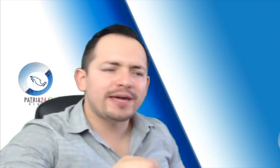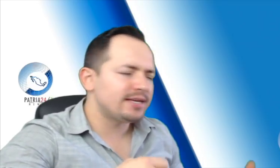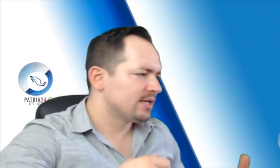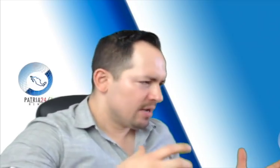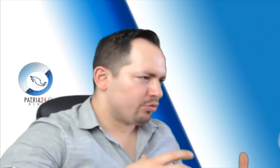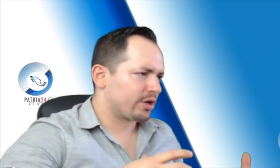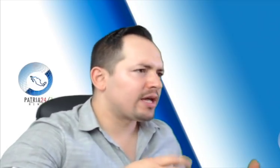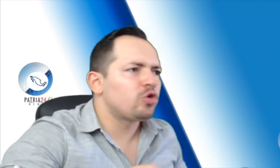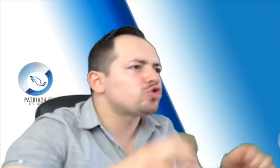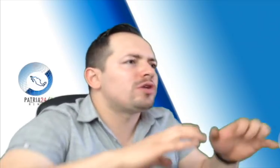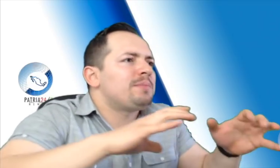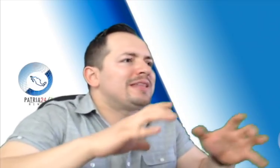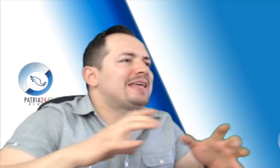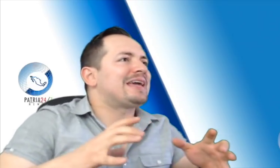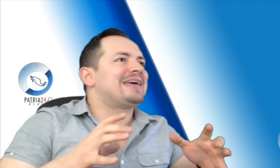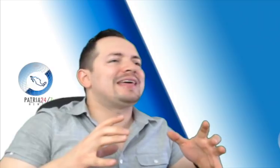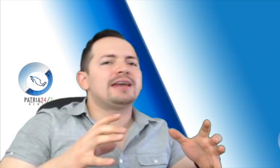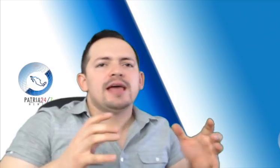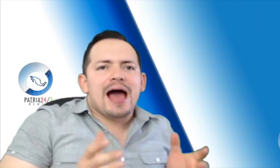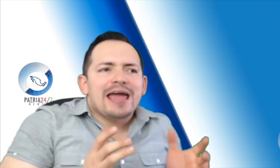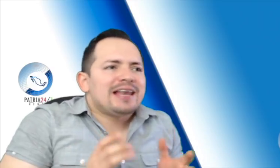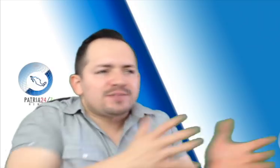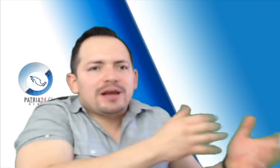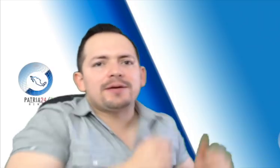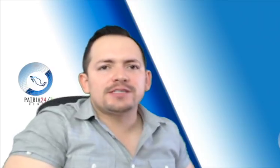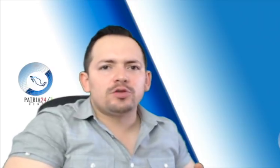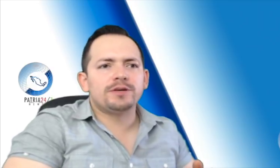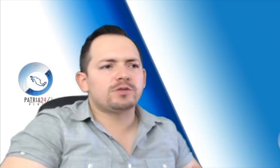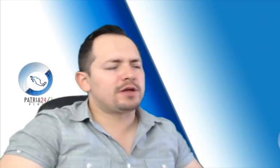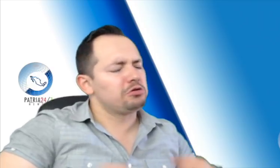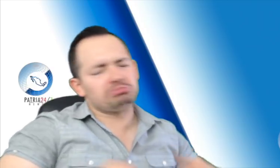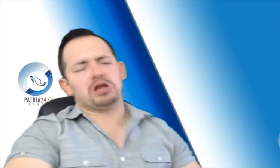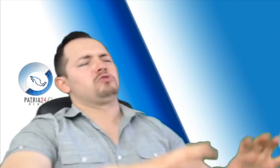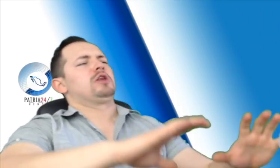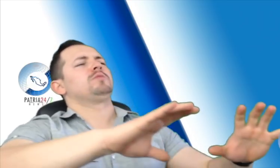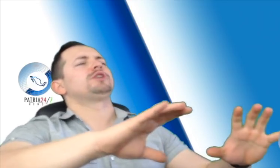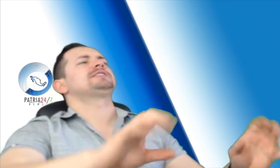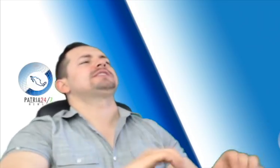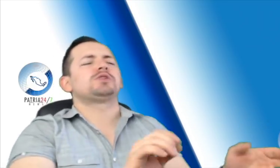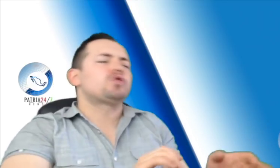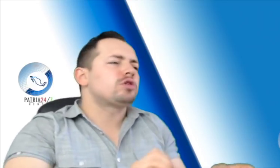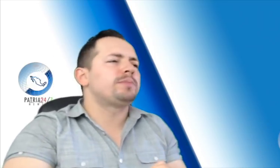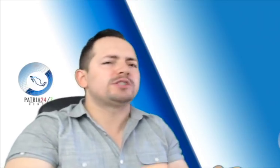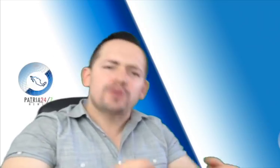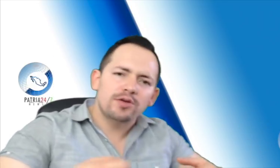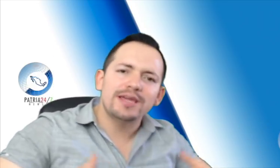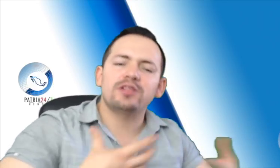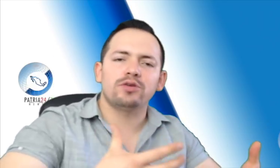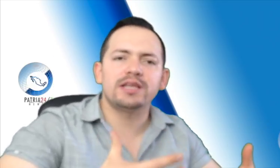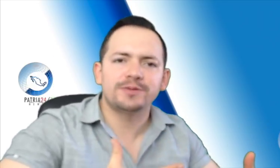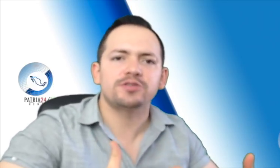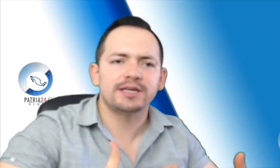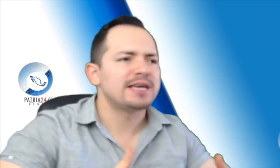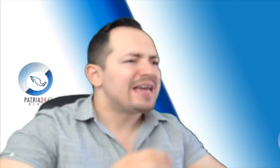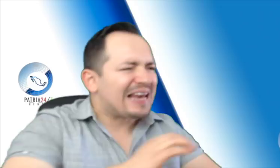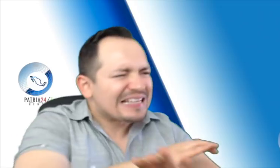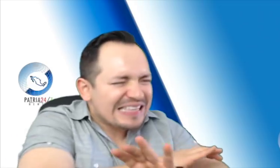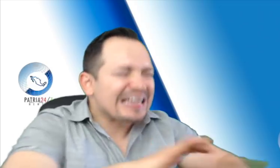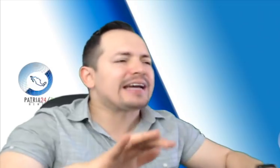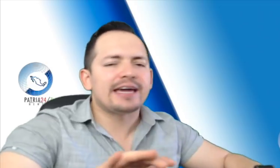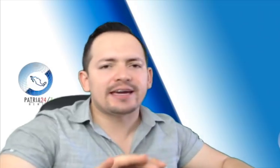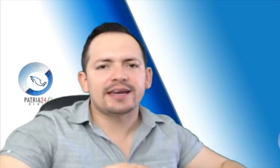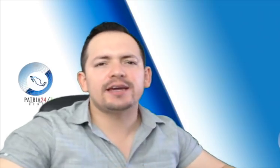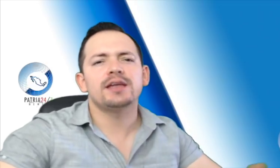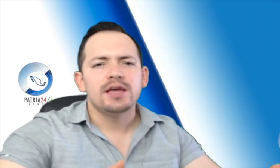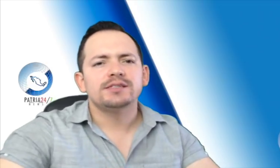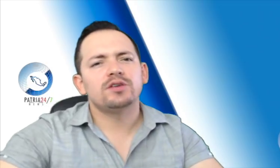propio país, porque no solamente quedan ahí las palabras de López Obrador, tal cual como las dice su ronco pecheruelo y ya todas las personas las